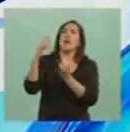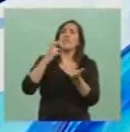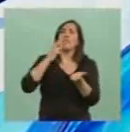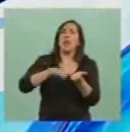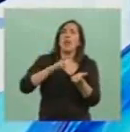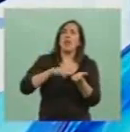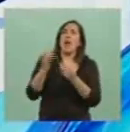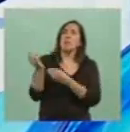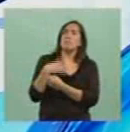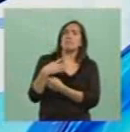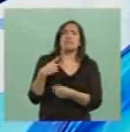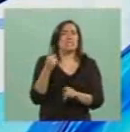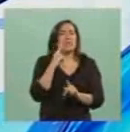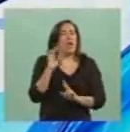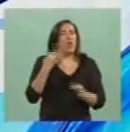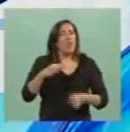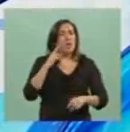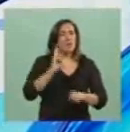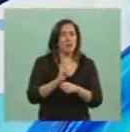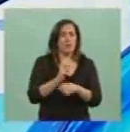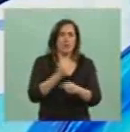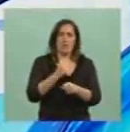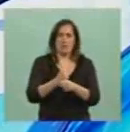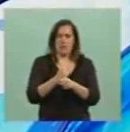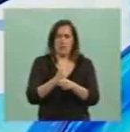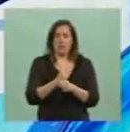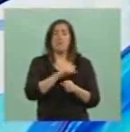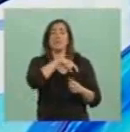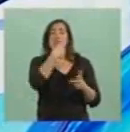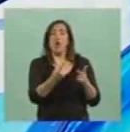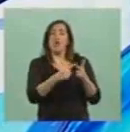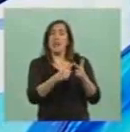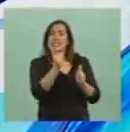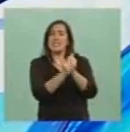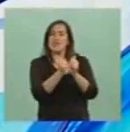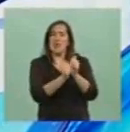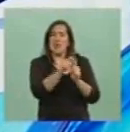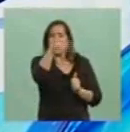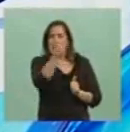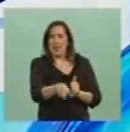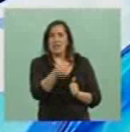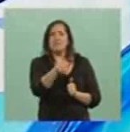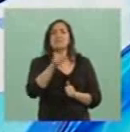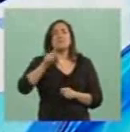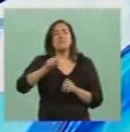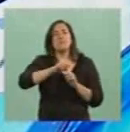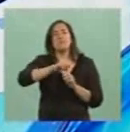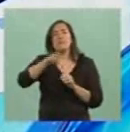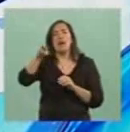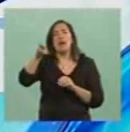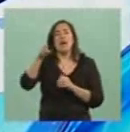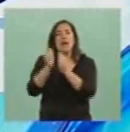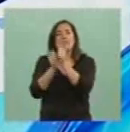Y el tercero que debemos verificar, es un trabajador de La Pampa, de un frigorífico que estaba cerrado ya